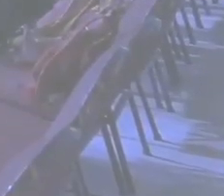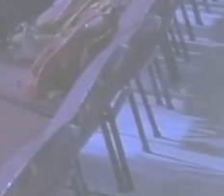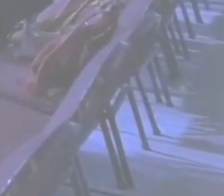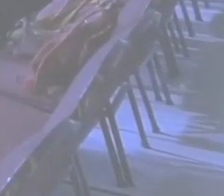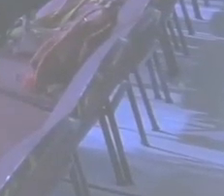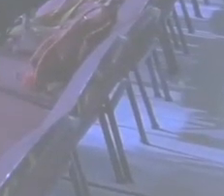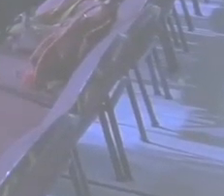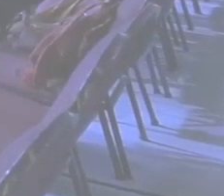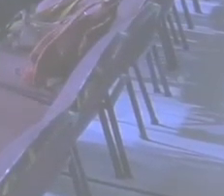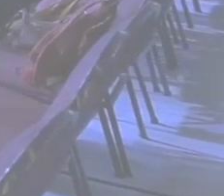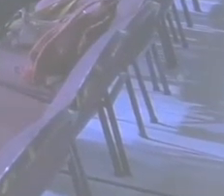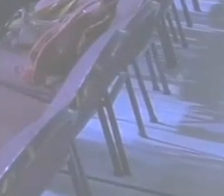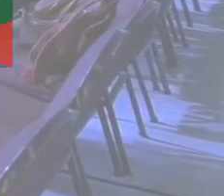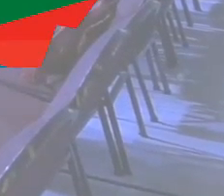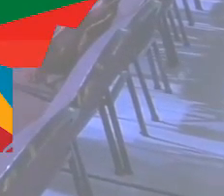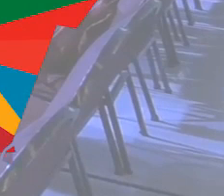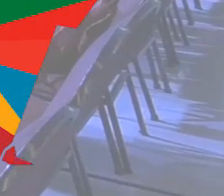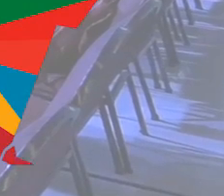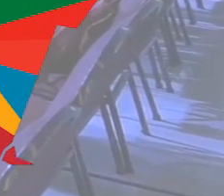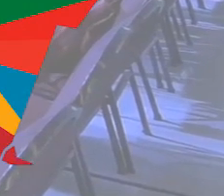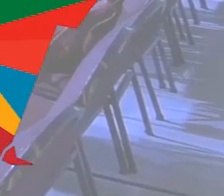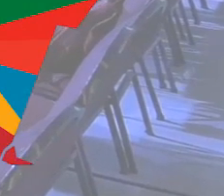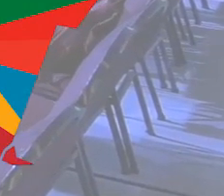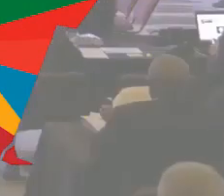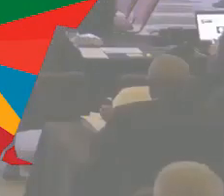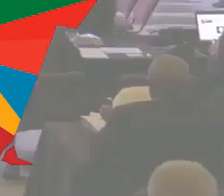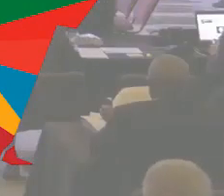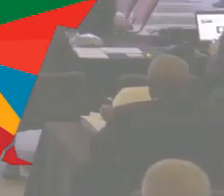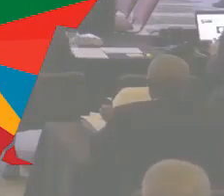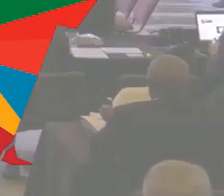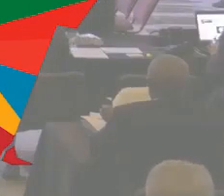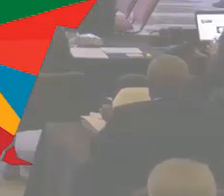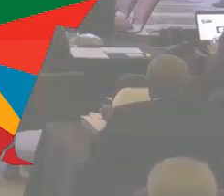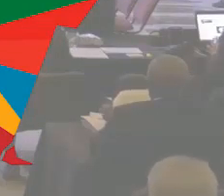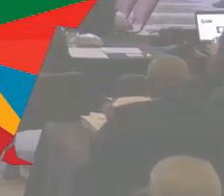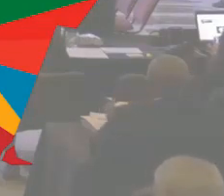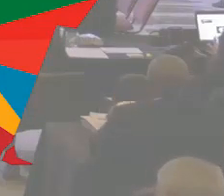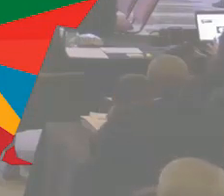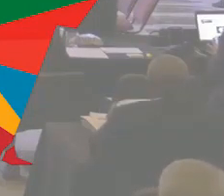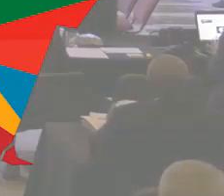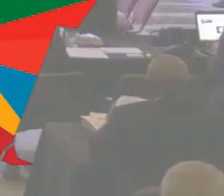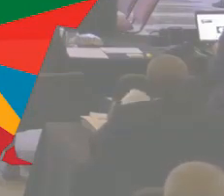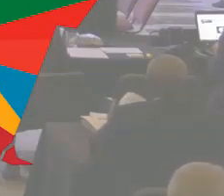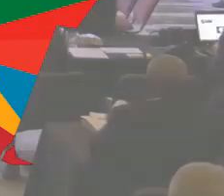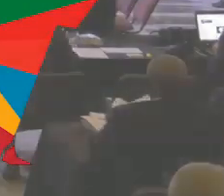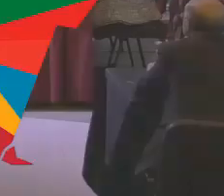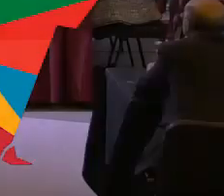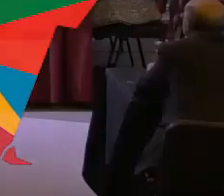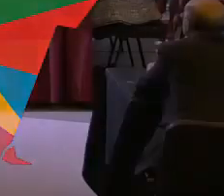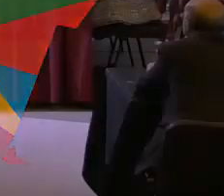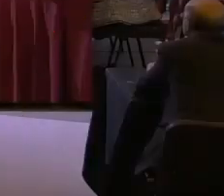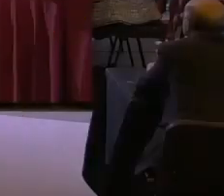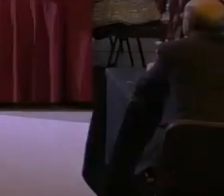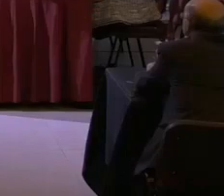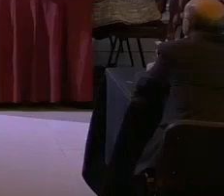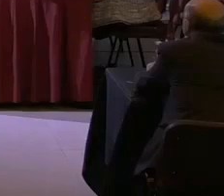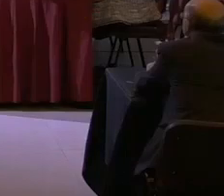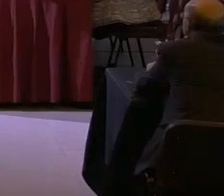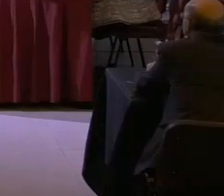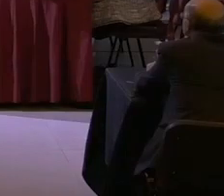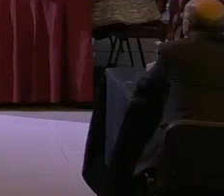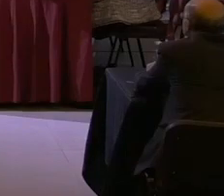De Ministros de Educación de América Latina y el Caribe. Cochabamba, Bolivia, 2018.